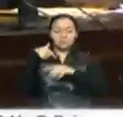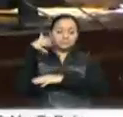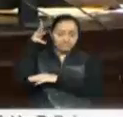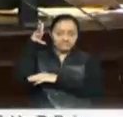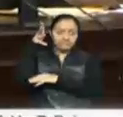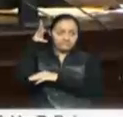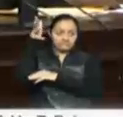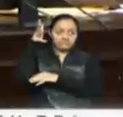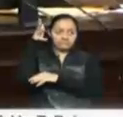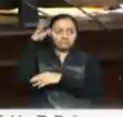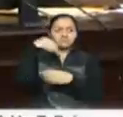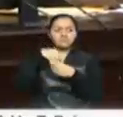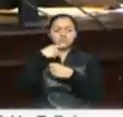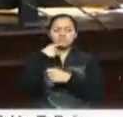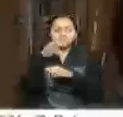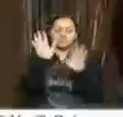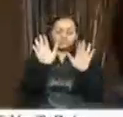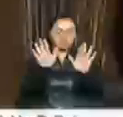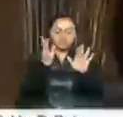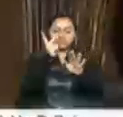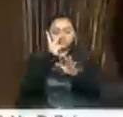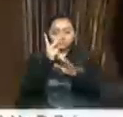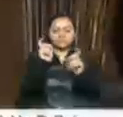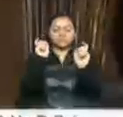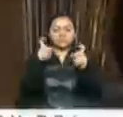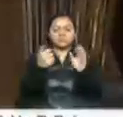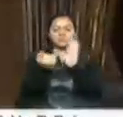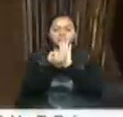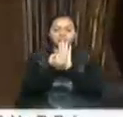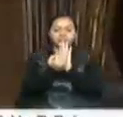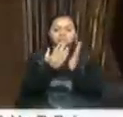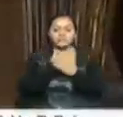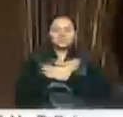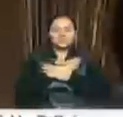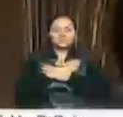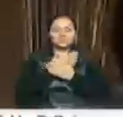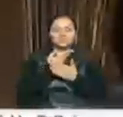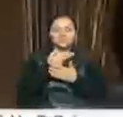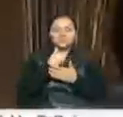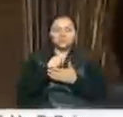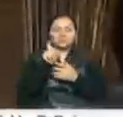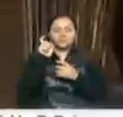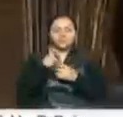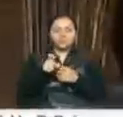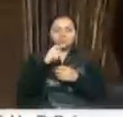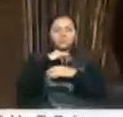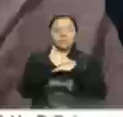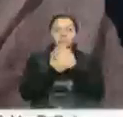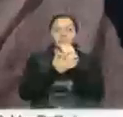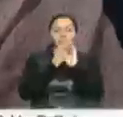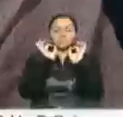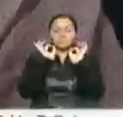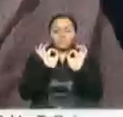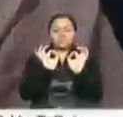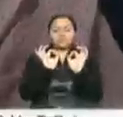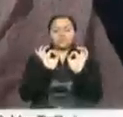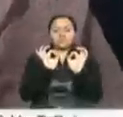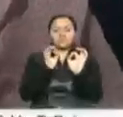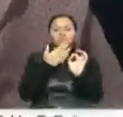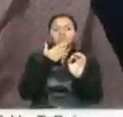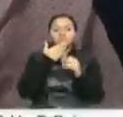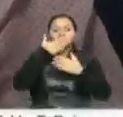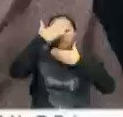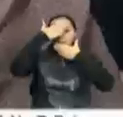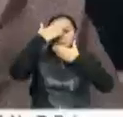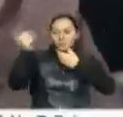ya no solo piden la autodeterminación del pueblo saharaui, sino que se aproveche la entrada de